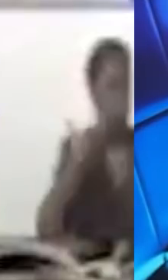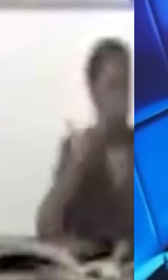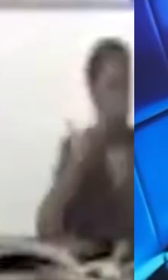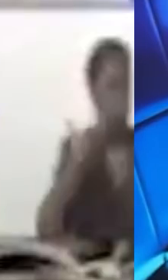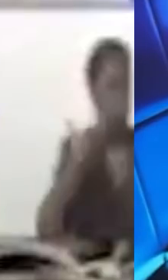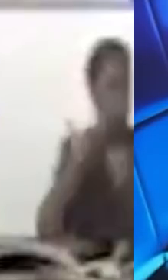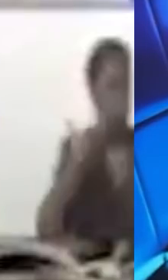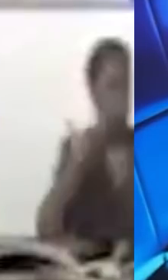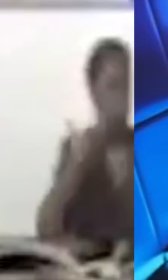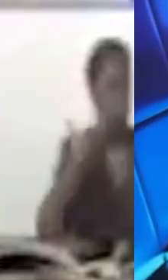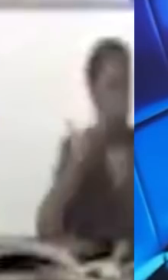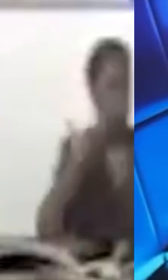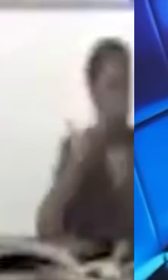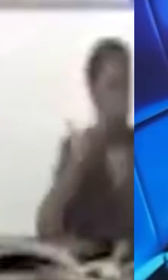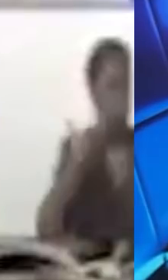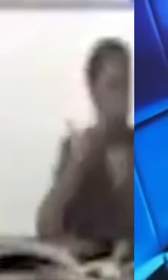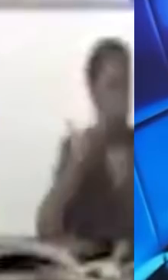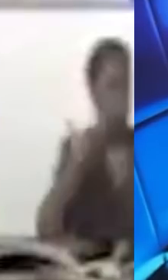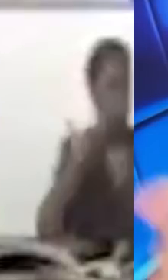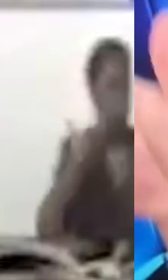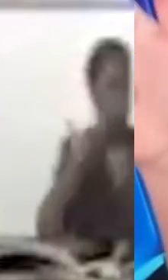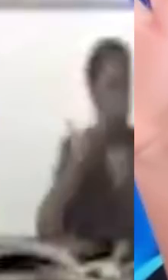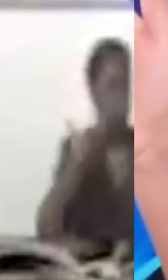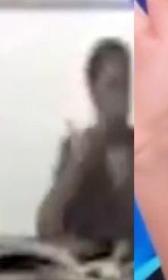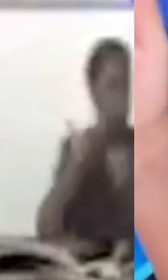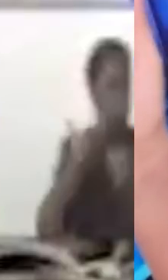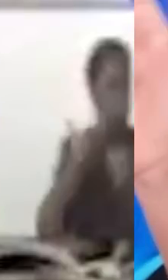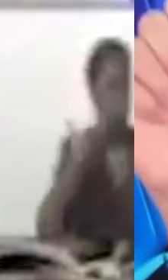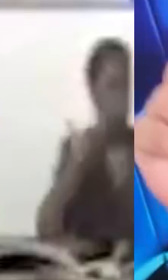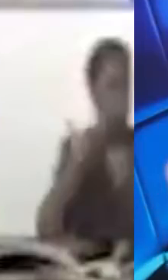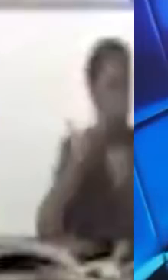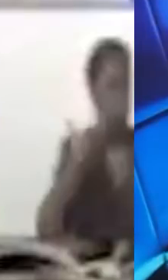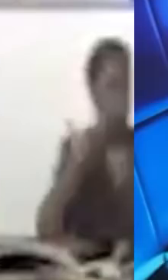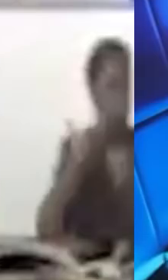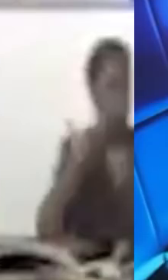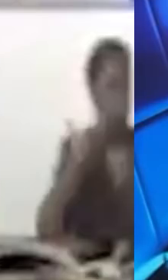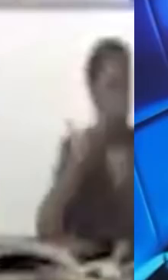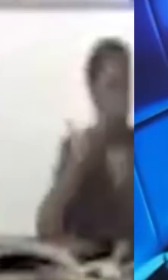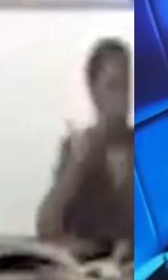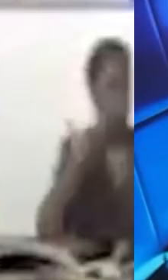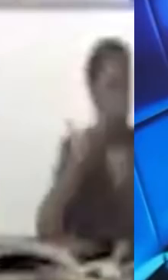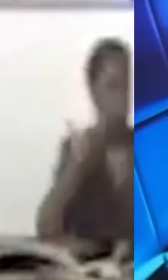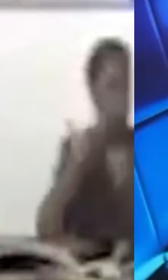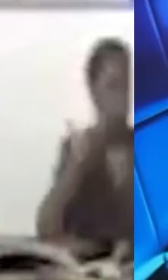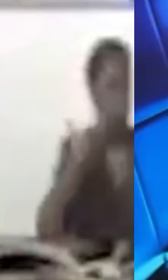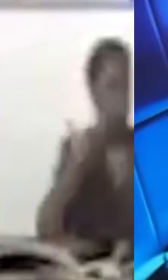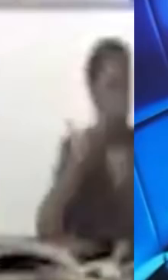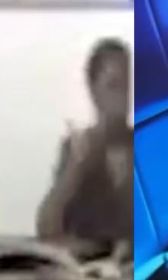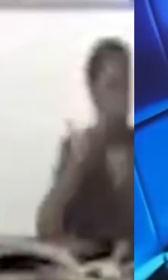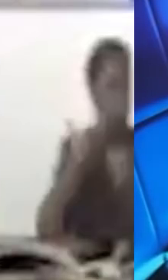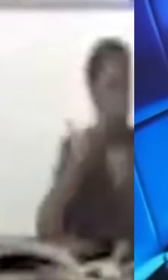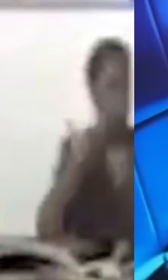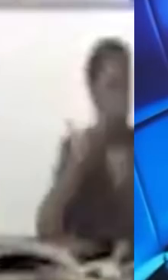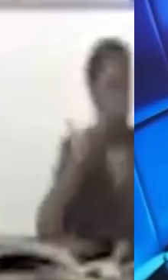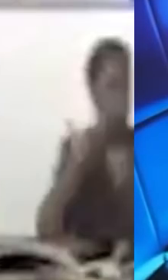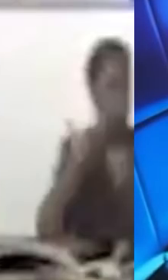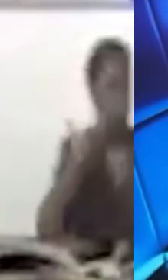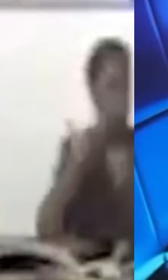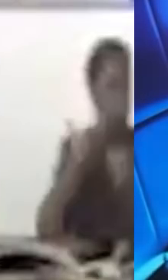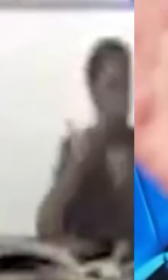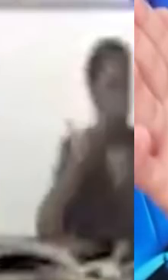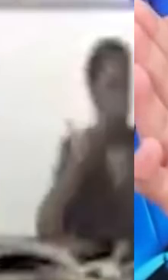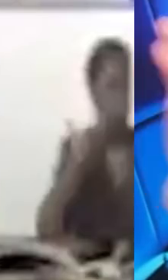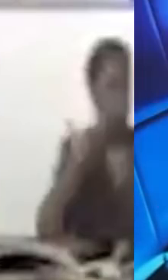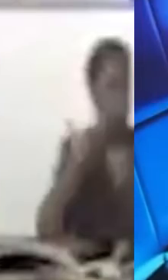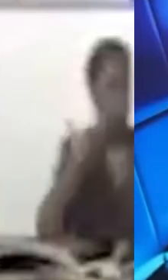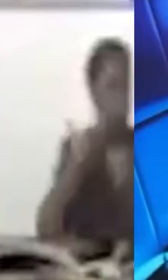pusimos el audio. Bueno, ya no te lo digo yo, te lo dice el mismo director de comunales. Pero vamos a seguir escuchando para que te des cuenta de que